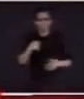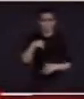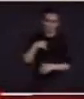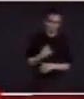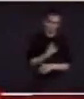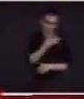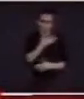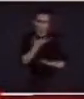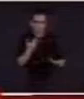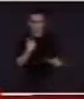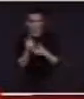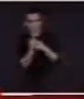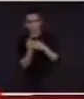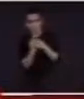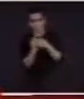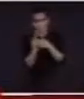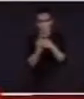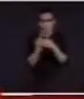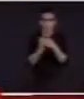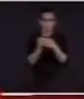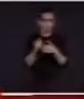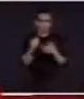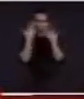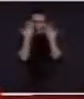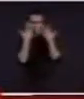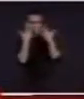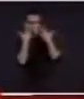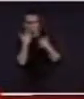Cansado de estar siempre solo y es que estoy muy triste.